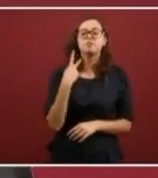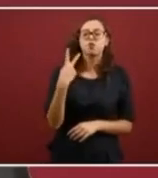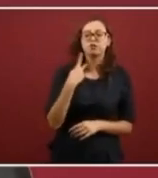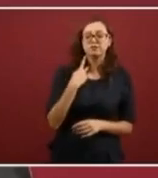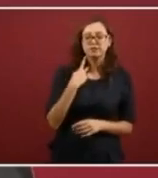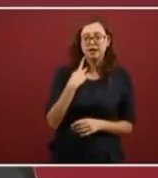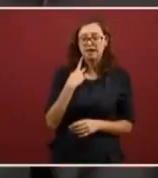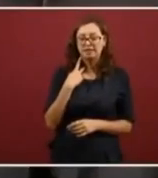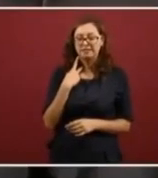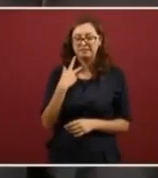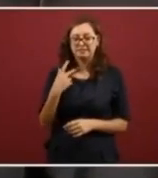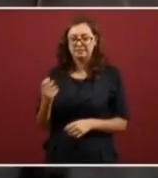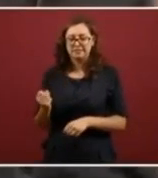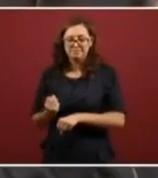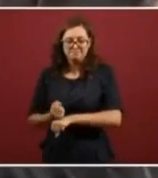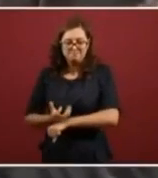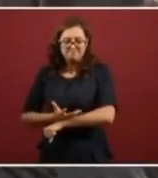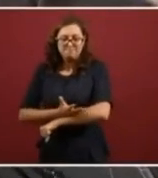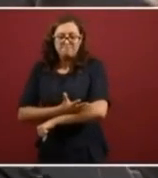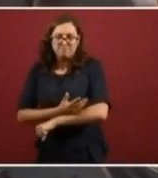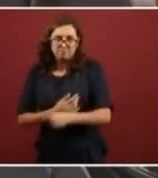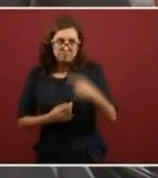razón.